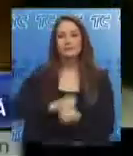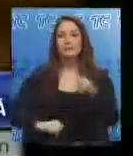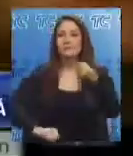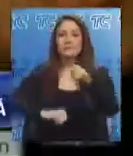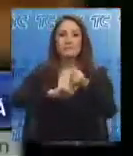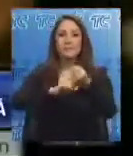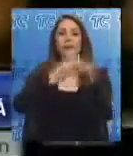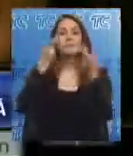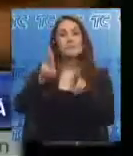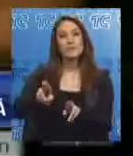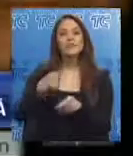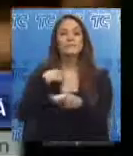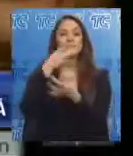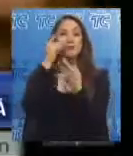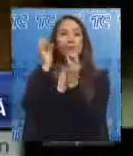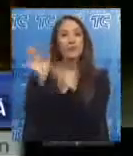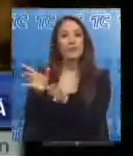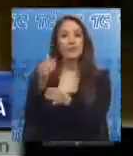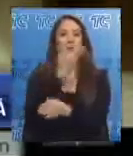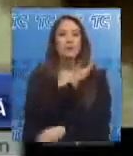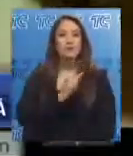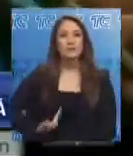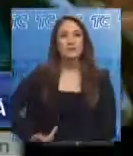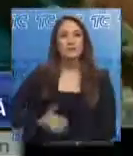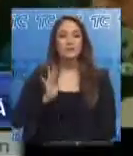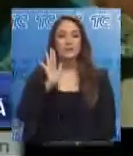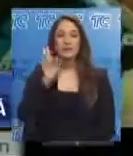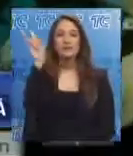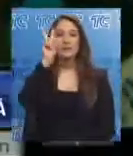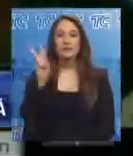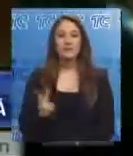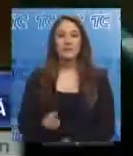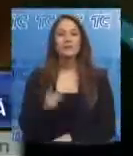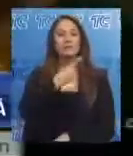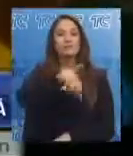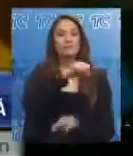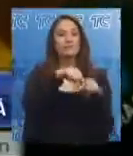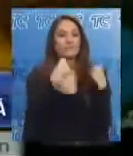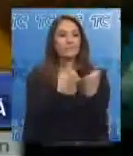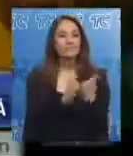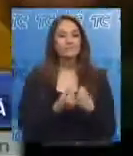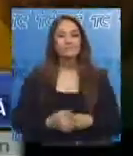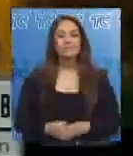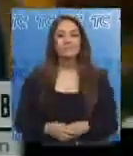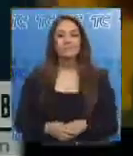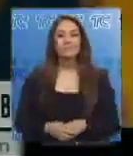repudio a la presidencia en la cumbre del gobernante venezolano, Nicolás Maduro.